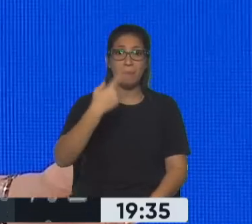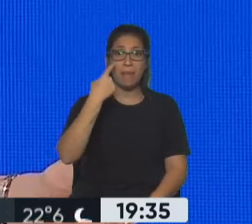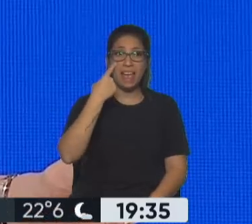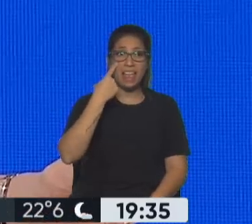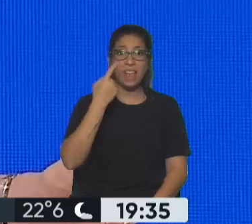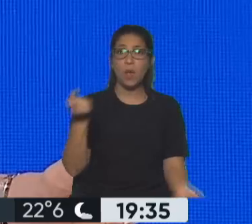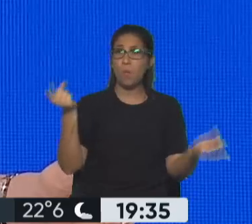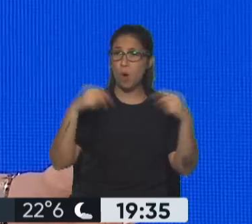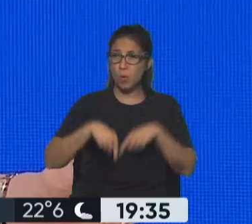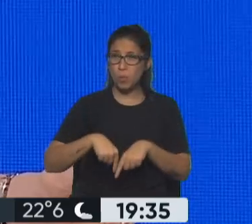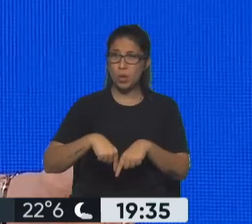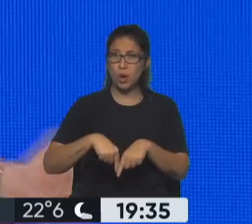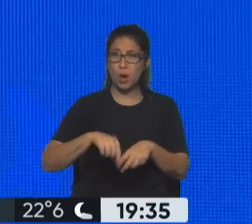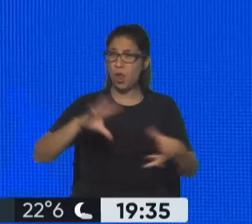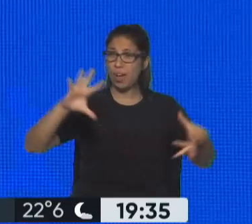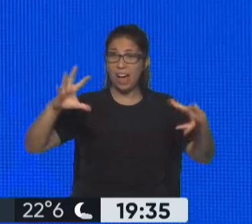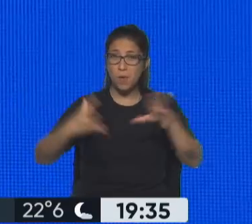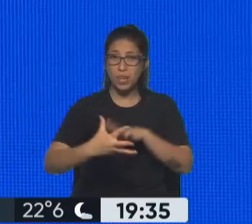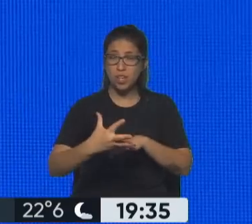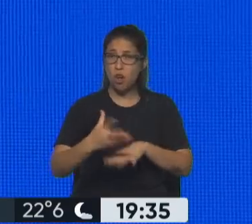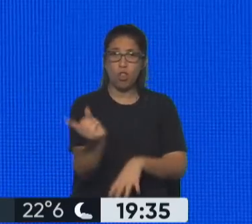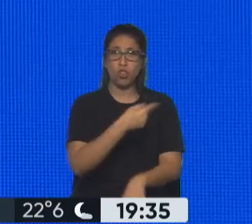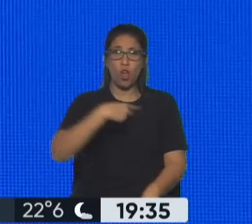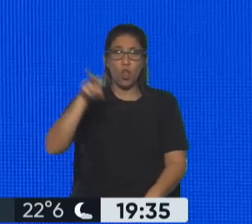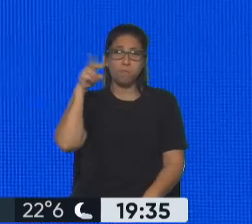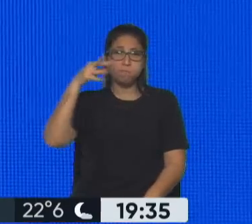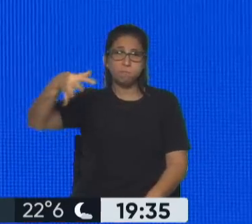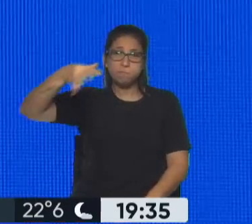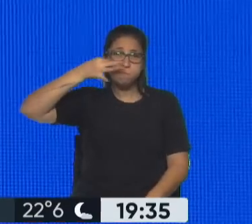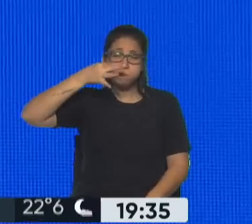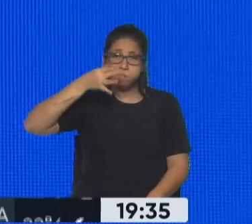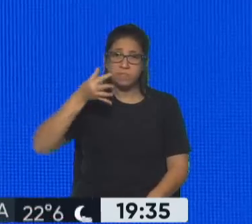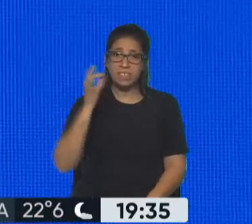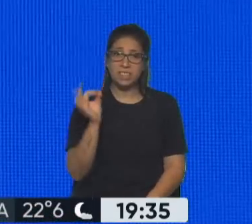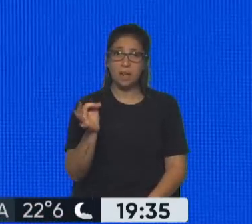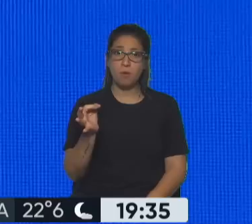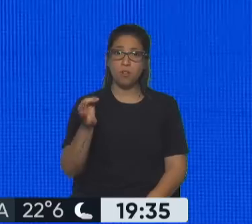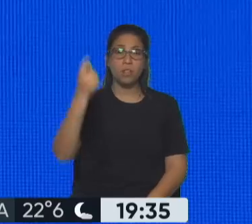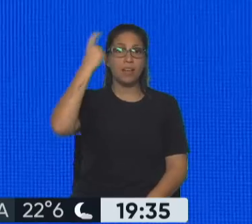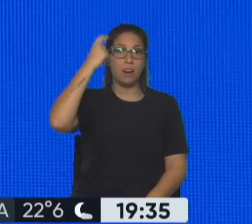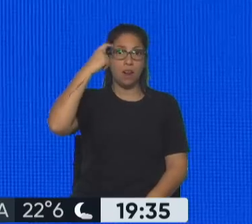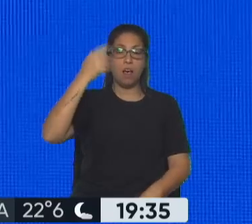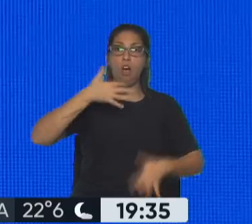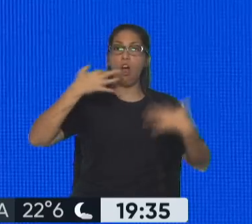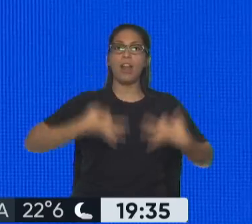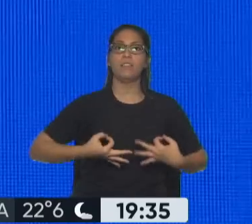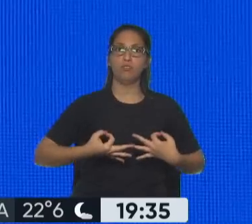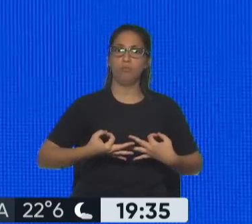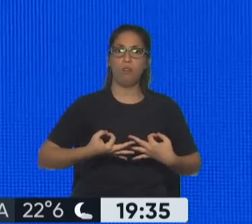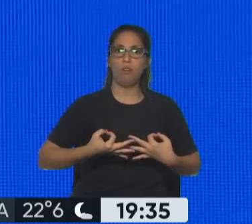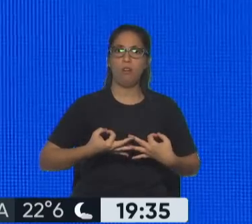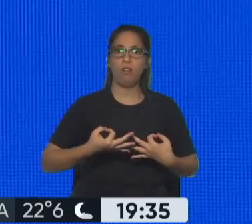Internacional a la República Argentina. Creo que nadie, con honestidad intelectual, no